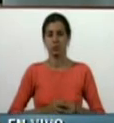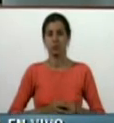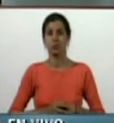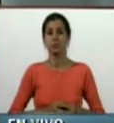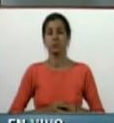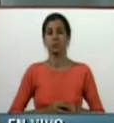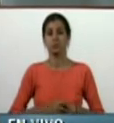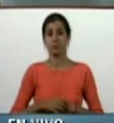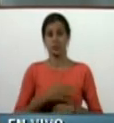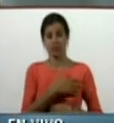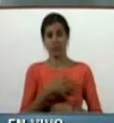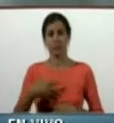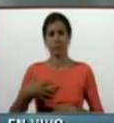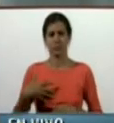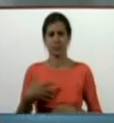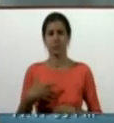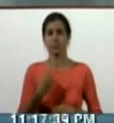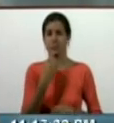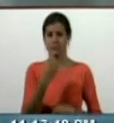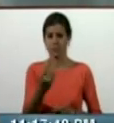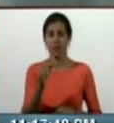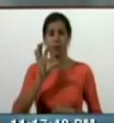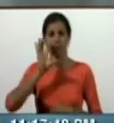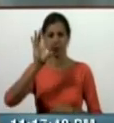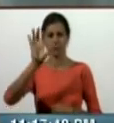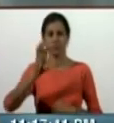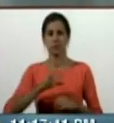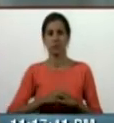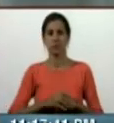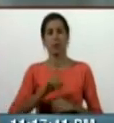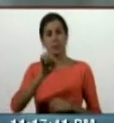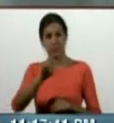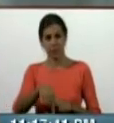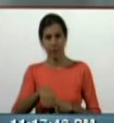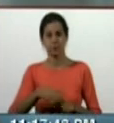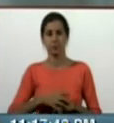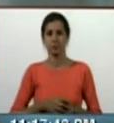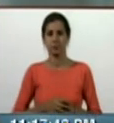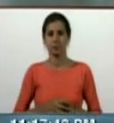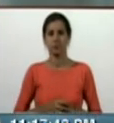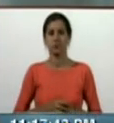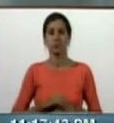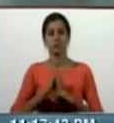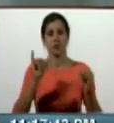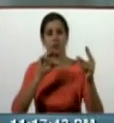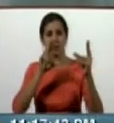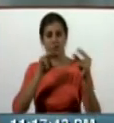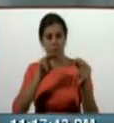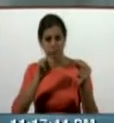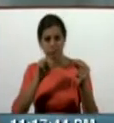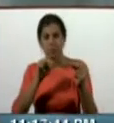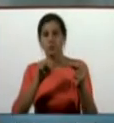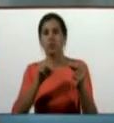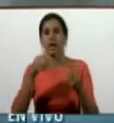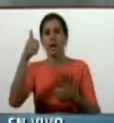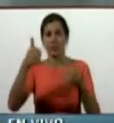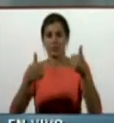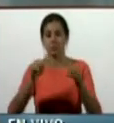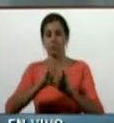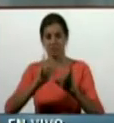Queremos decirle al país también que hemos conversado con los